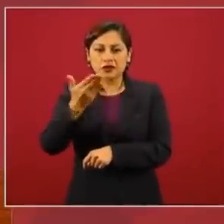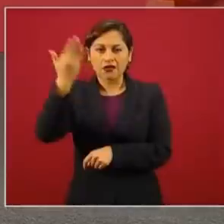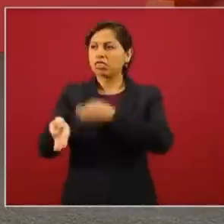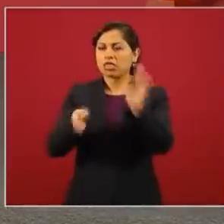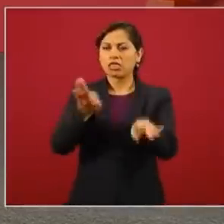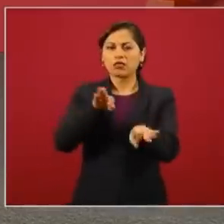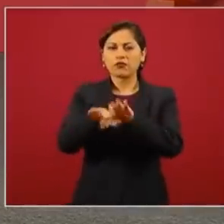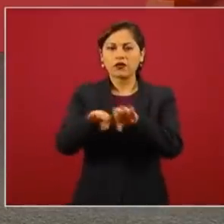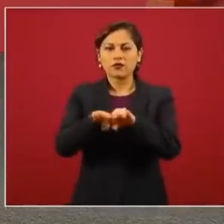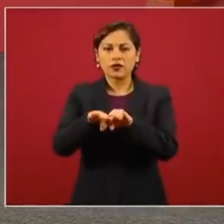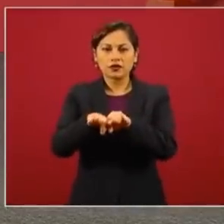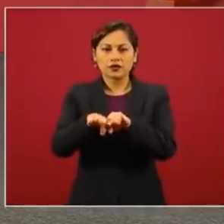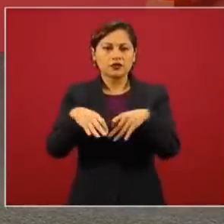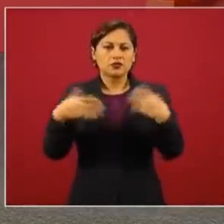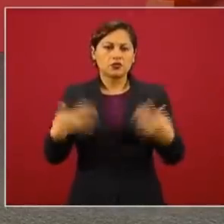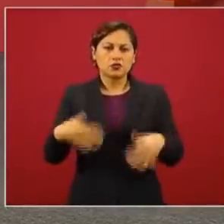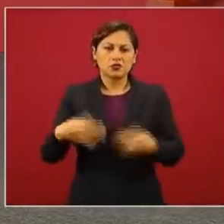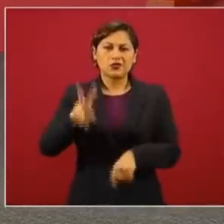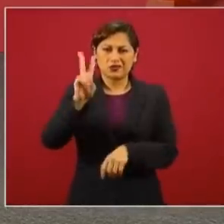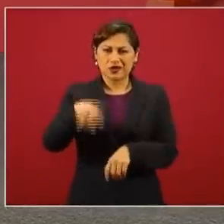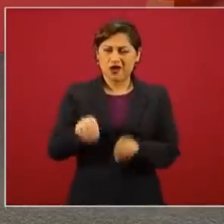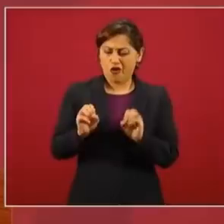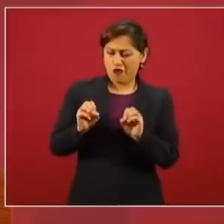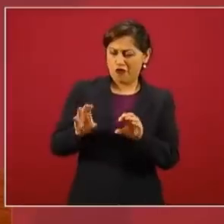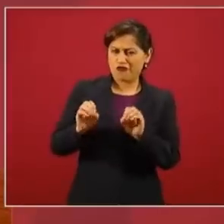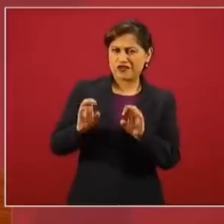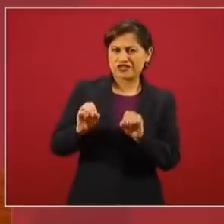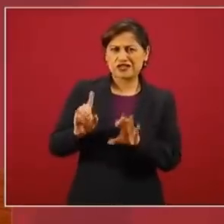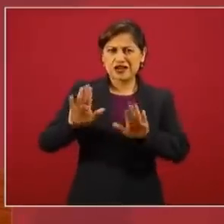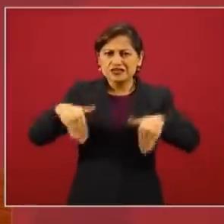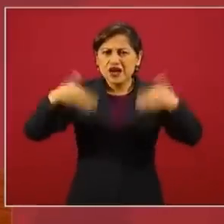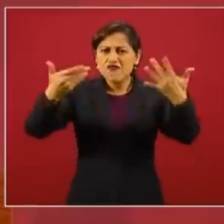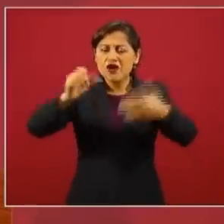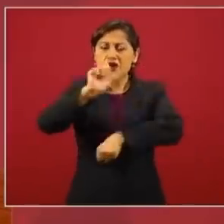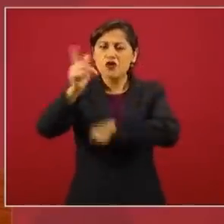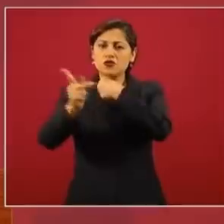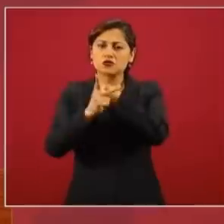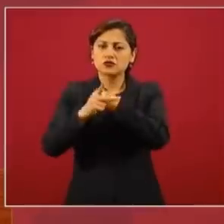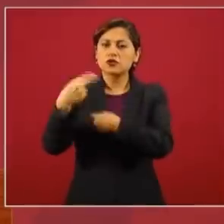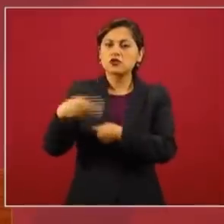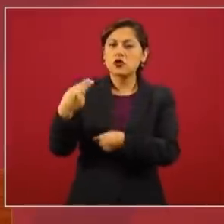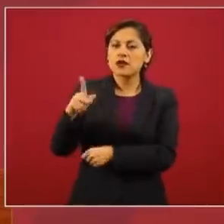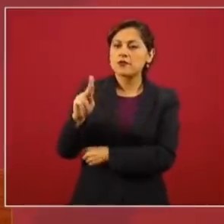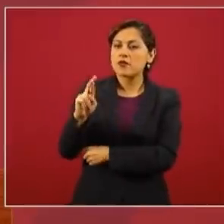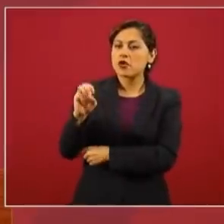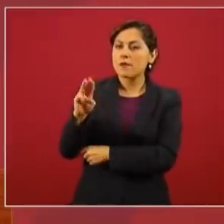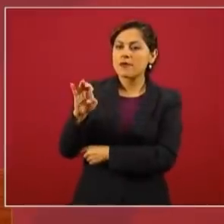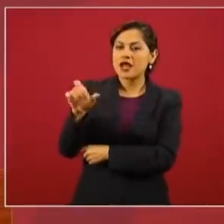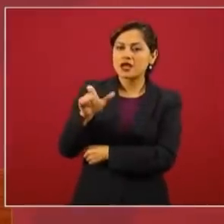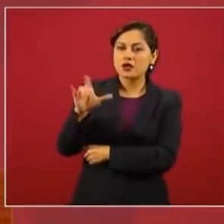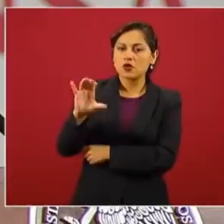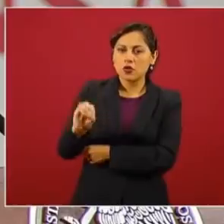neoliberal, oficinas en el extranjero, esto de ProMéxico, 60 oficinas en las